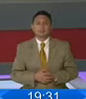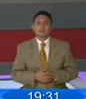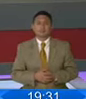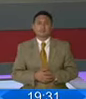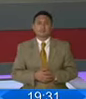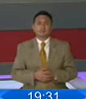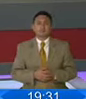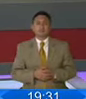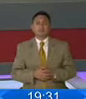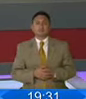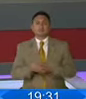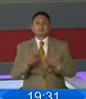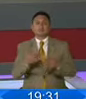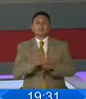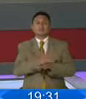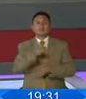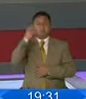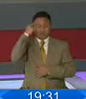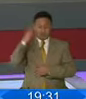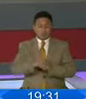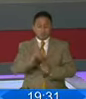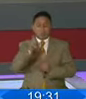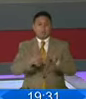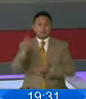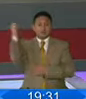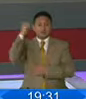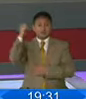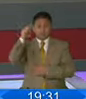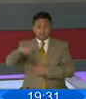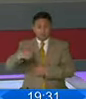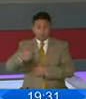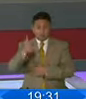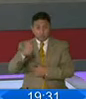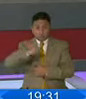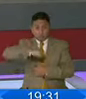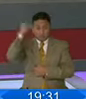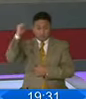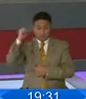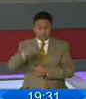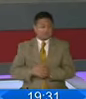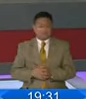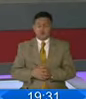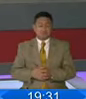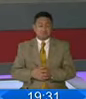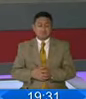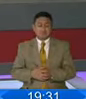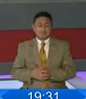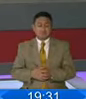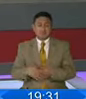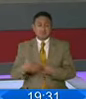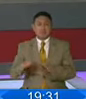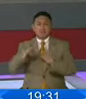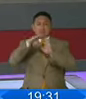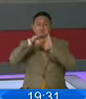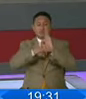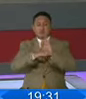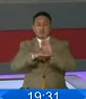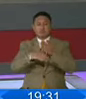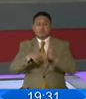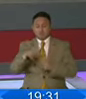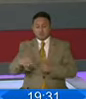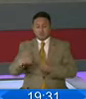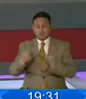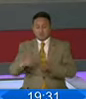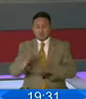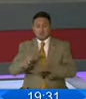A diferencia de lo que se creía, los personajes de pantalla no obtuvieron buenos resultados en las elecciones del pasado domingo. Un analista político afirma que esto tiene